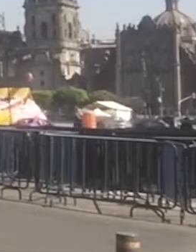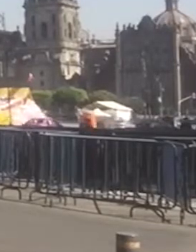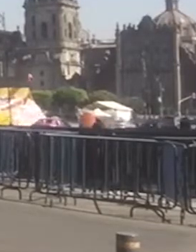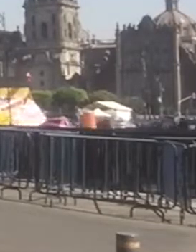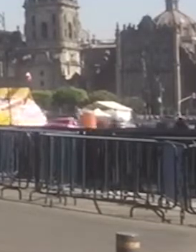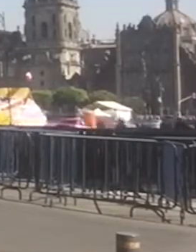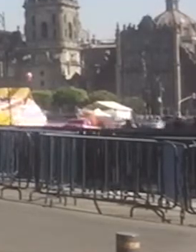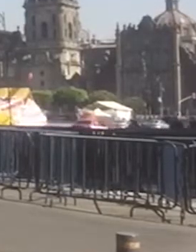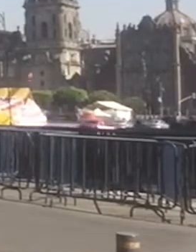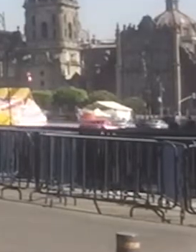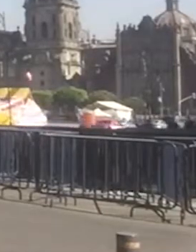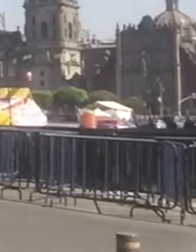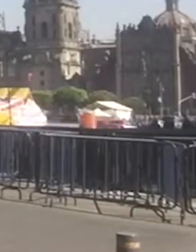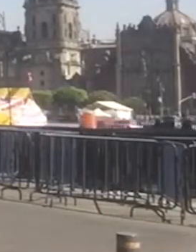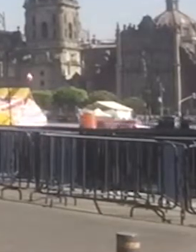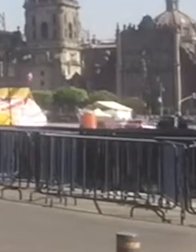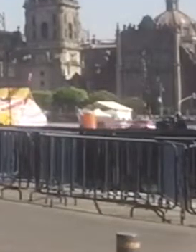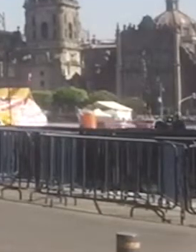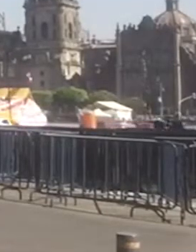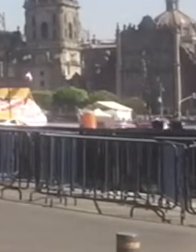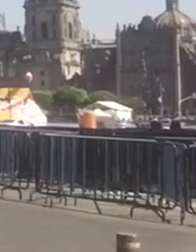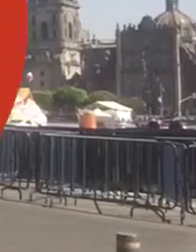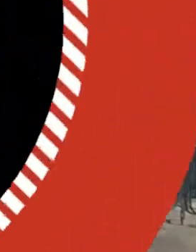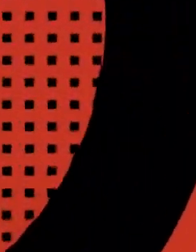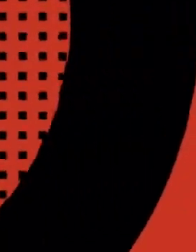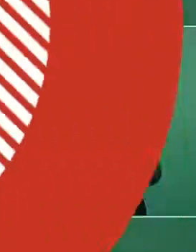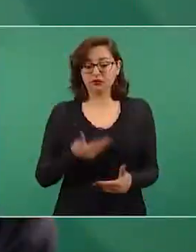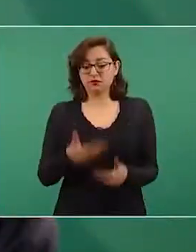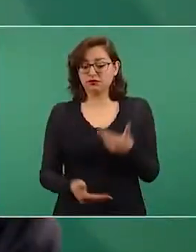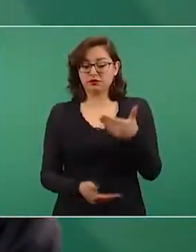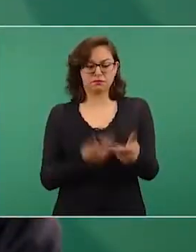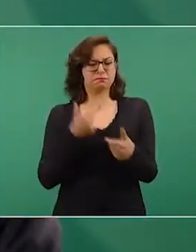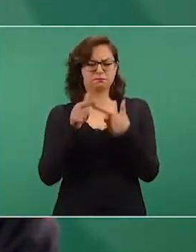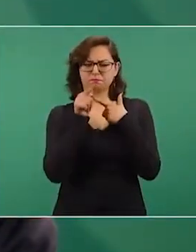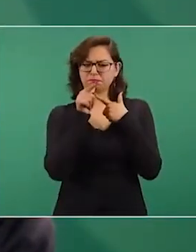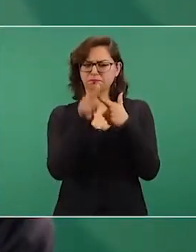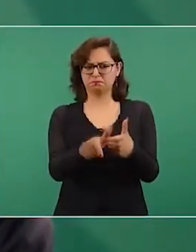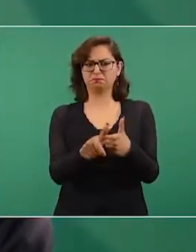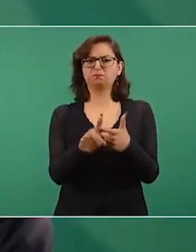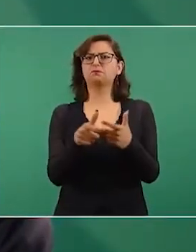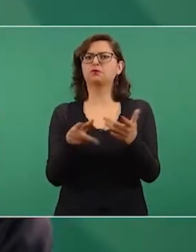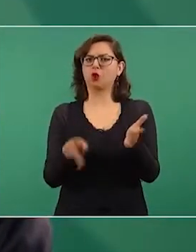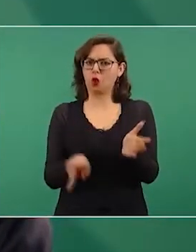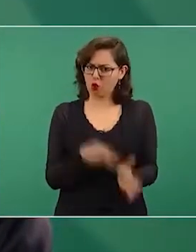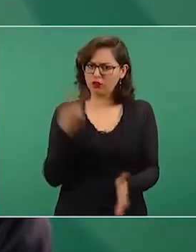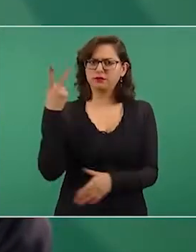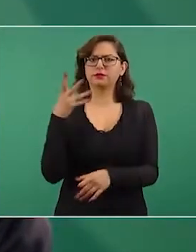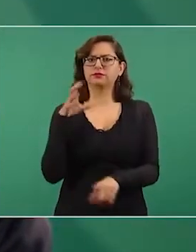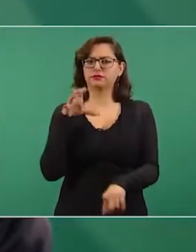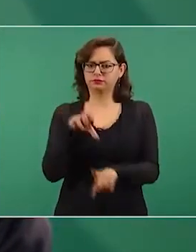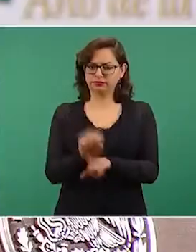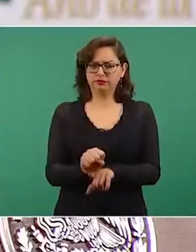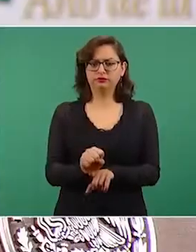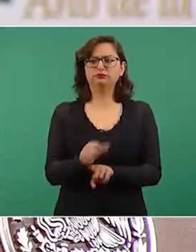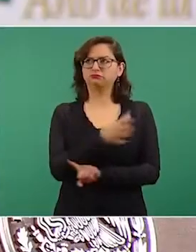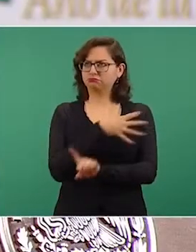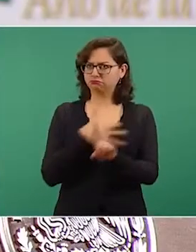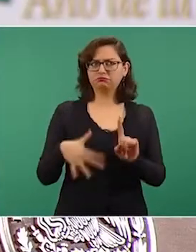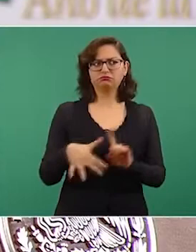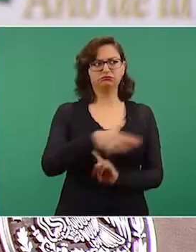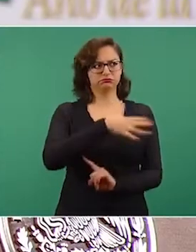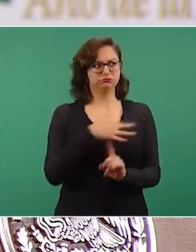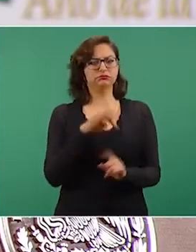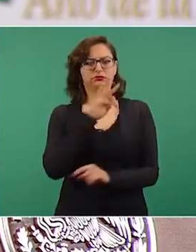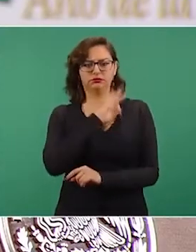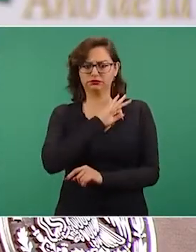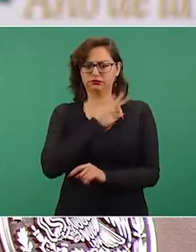esto fue lo que dijo a pregunta de su servidor, el presidente de la República. Hay todas las condiciones para lograrlo. Hay condiciones,